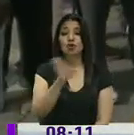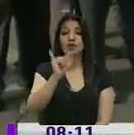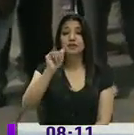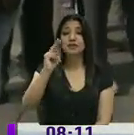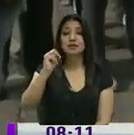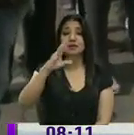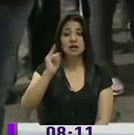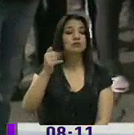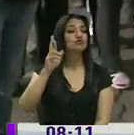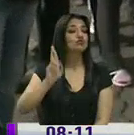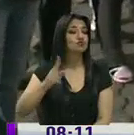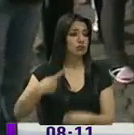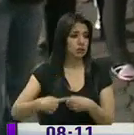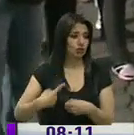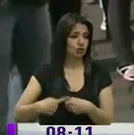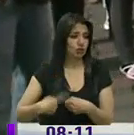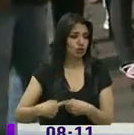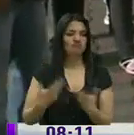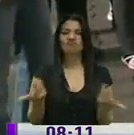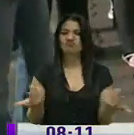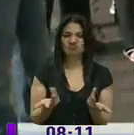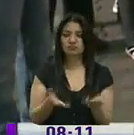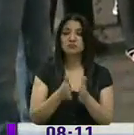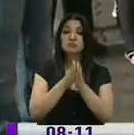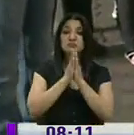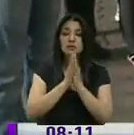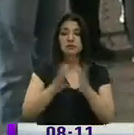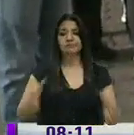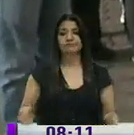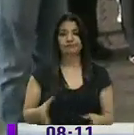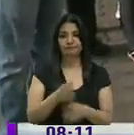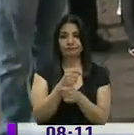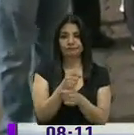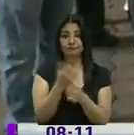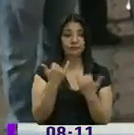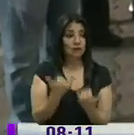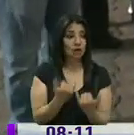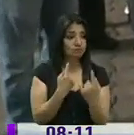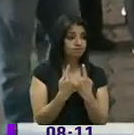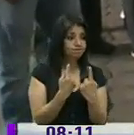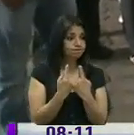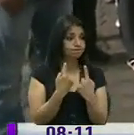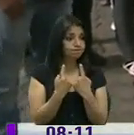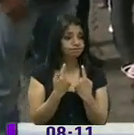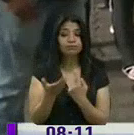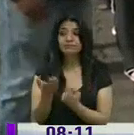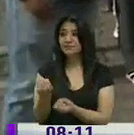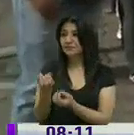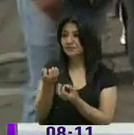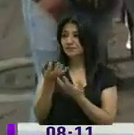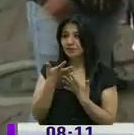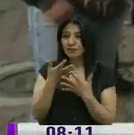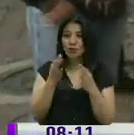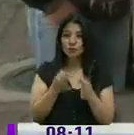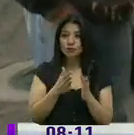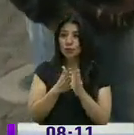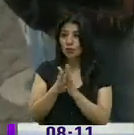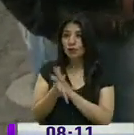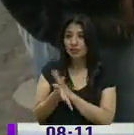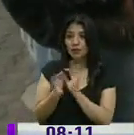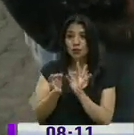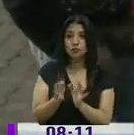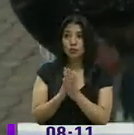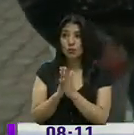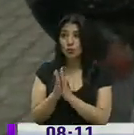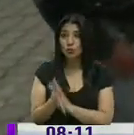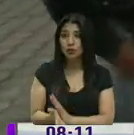capital ellos lo que quieren el resto seguridad voy a conversar con un vecino que hace poquito nos estaba comentando que justamente hoy